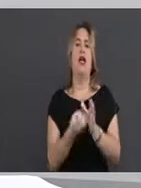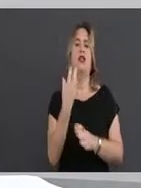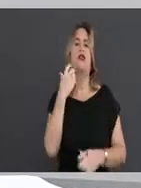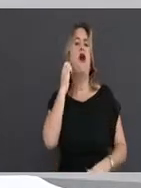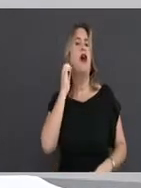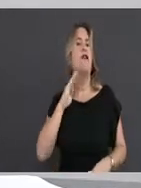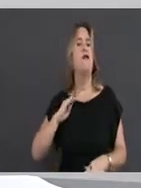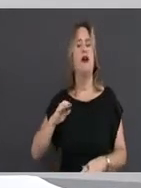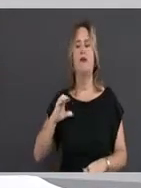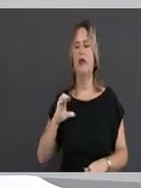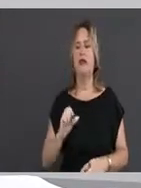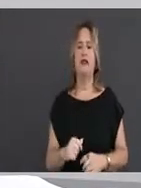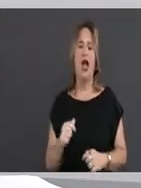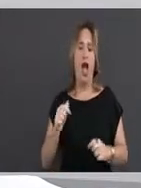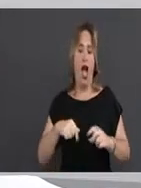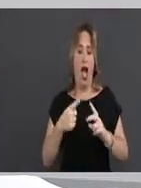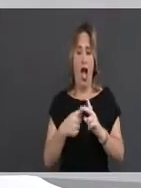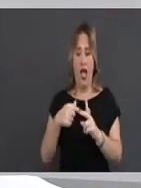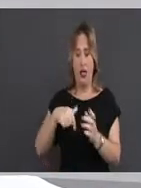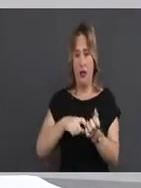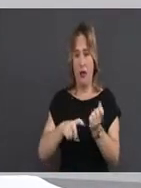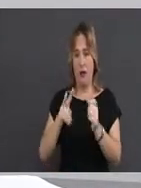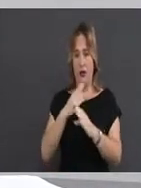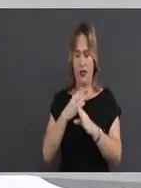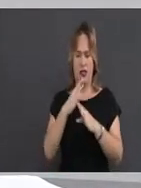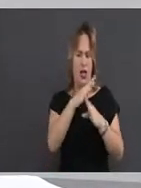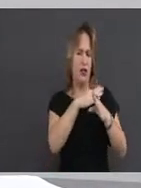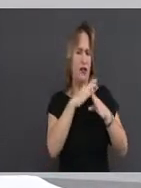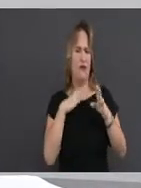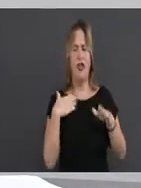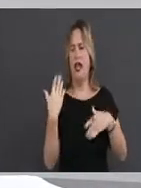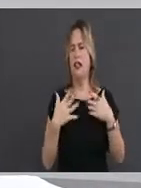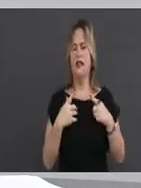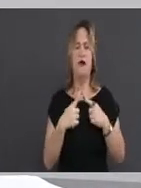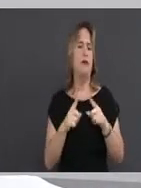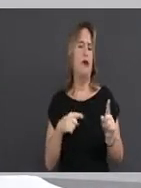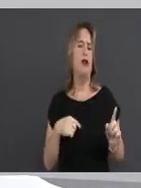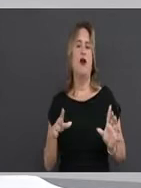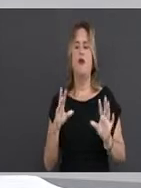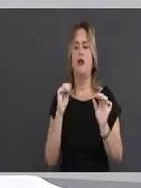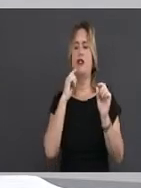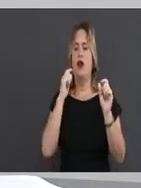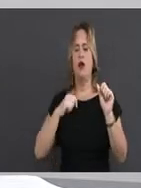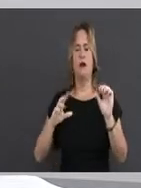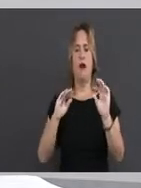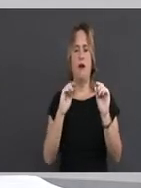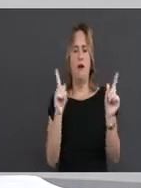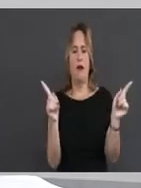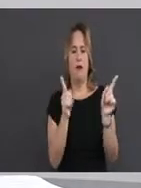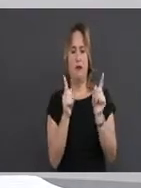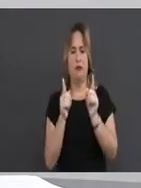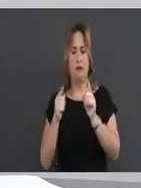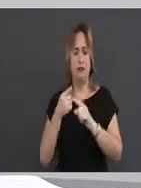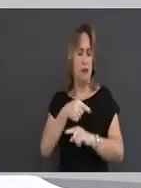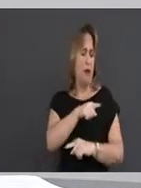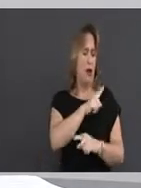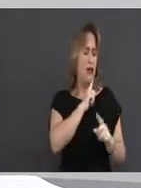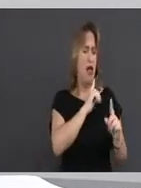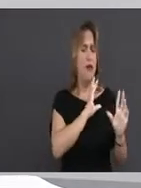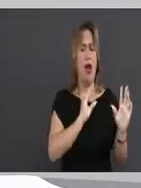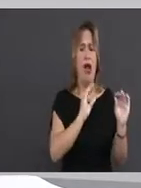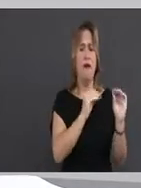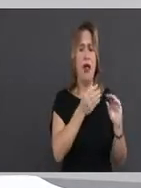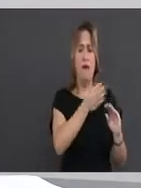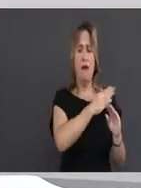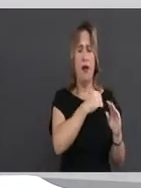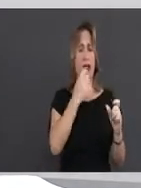Federación de Mujeres Cubanas aquí desde Santiago con diversas actividades. Pero como le decía, hoy vamos a estar haciendo un resumen con temáticas que son de